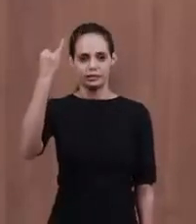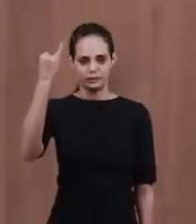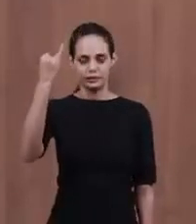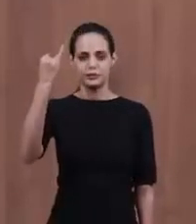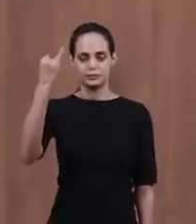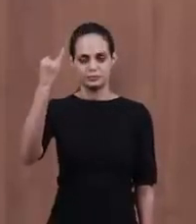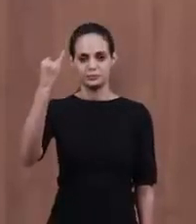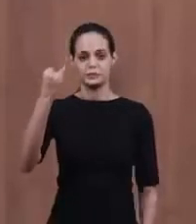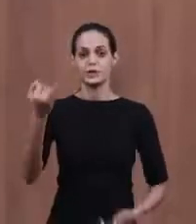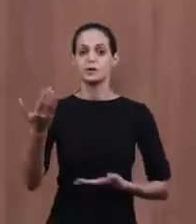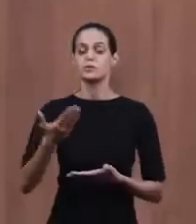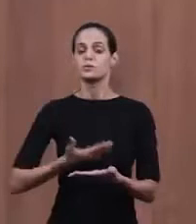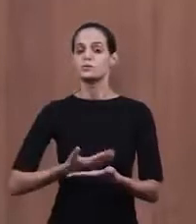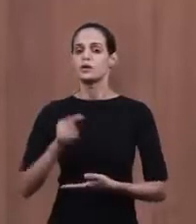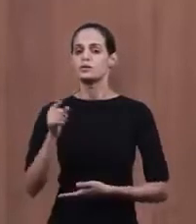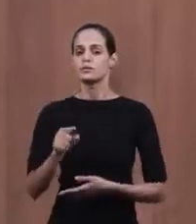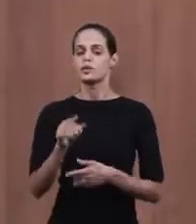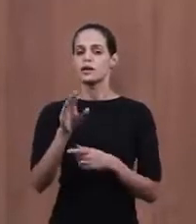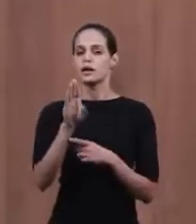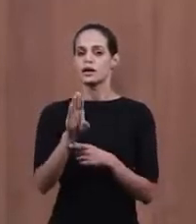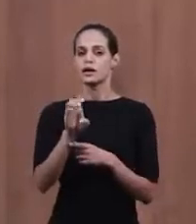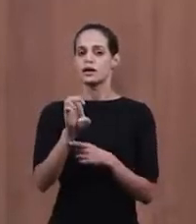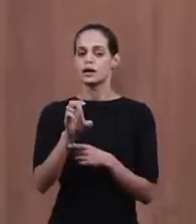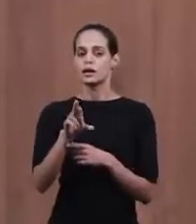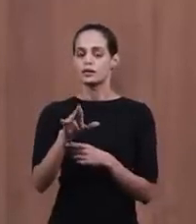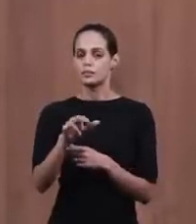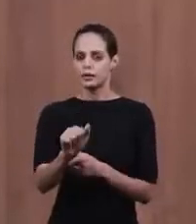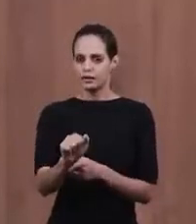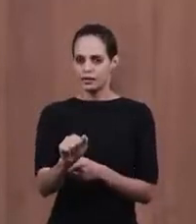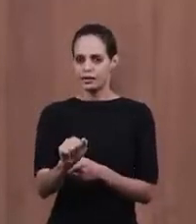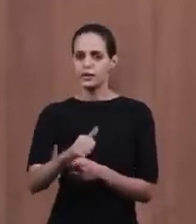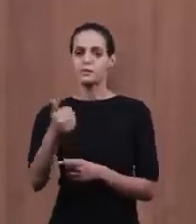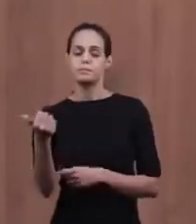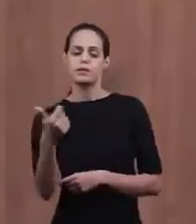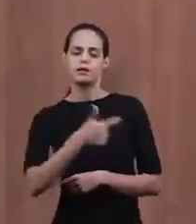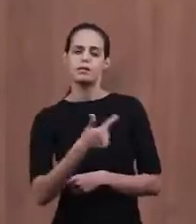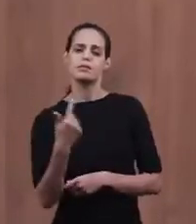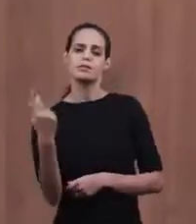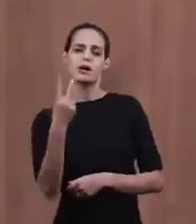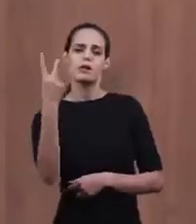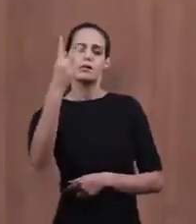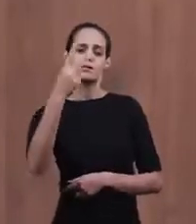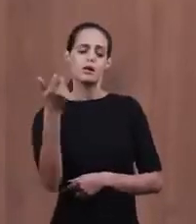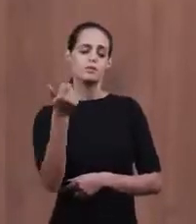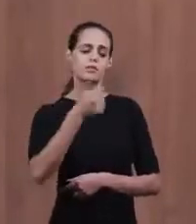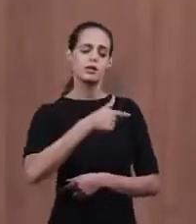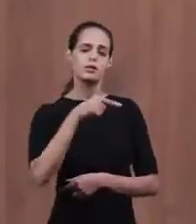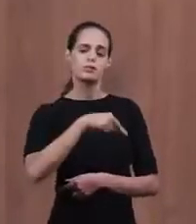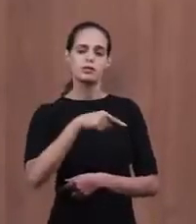fueron más nobles que los de Tesalónica. ¿Pero qué es ser noble?